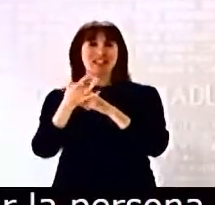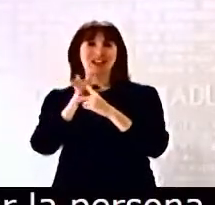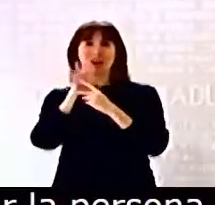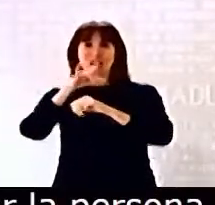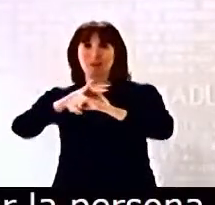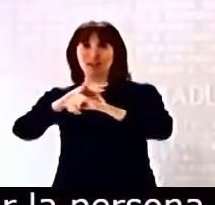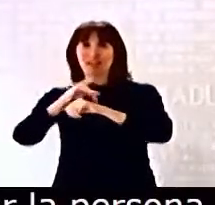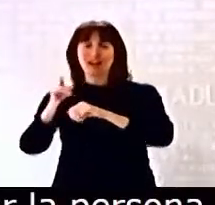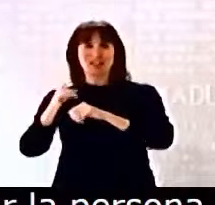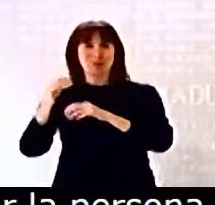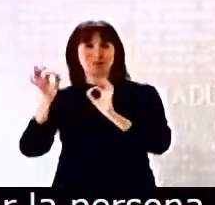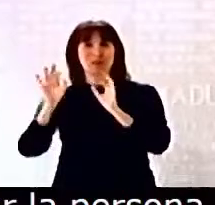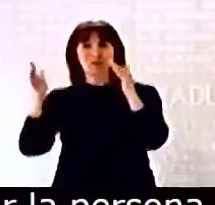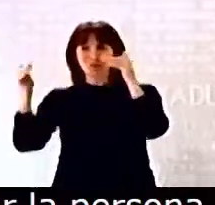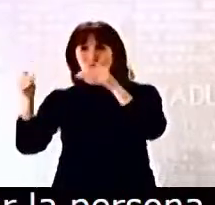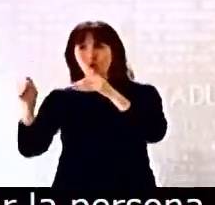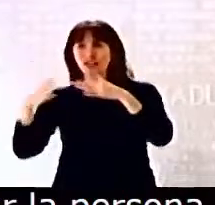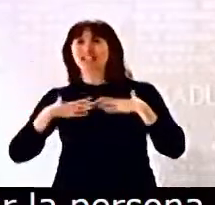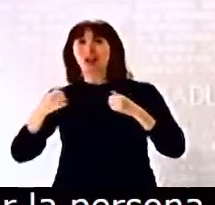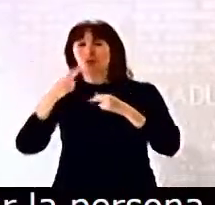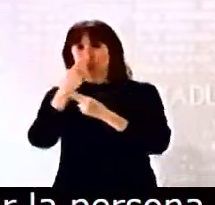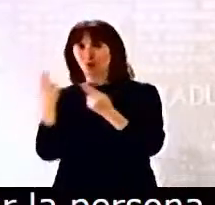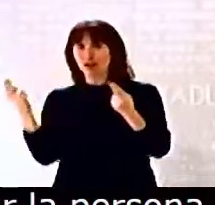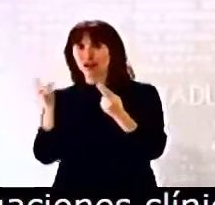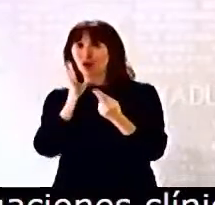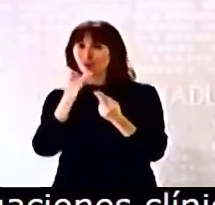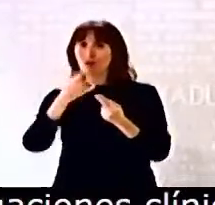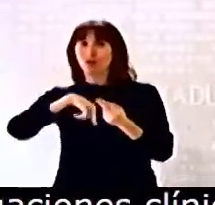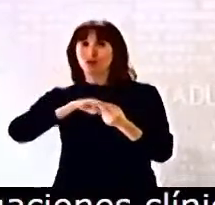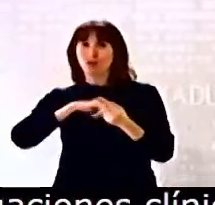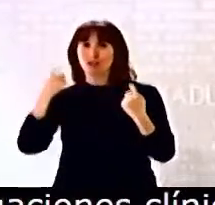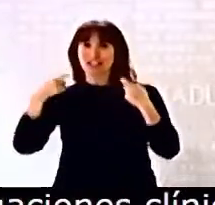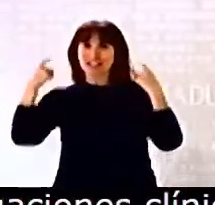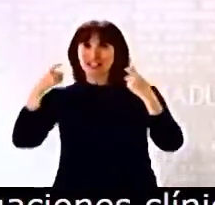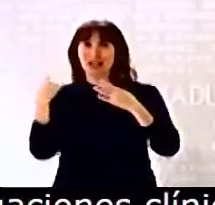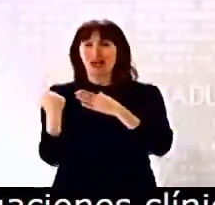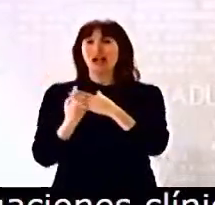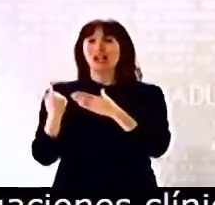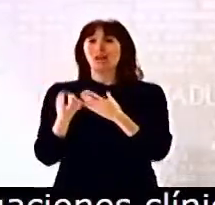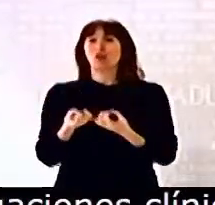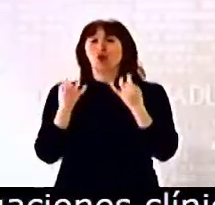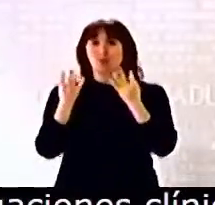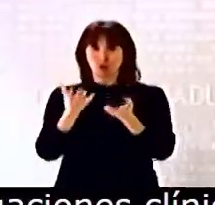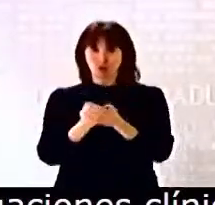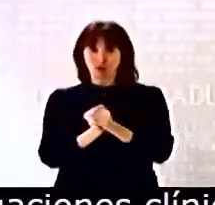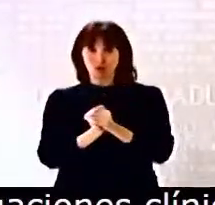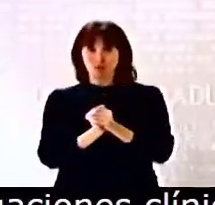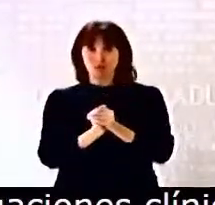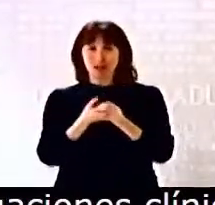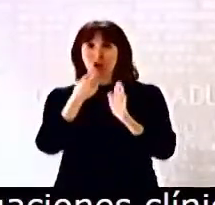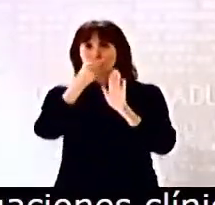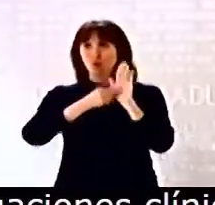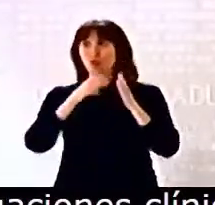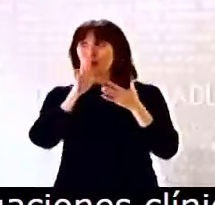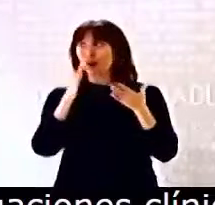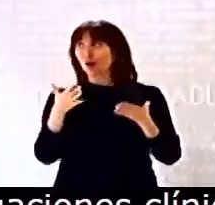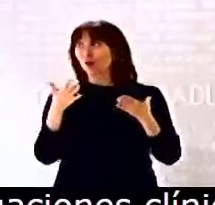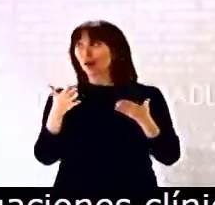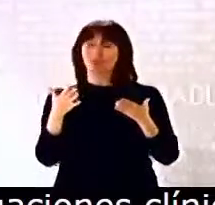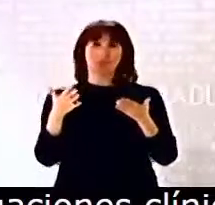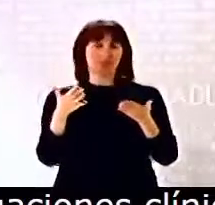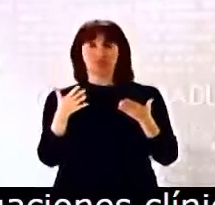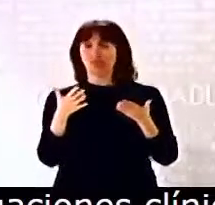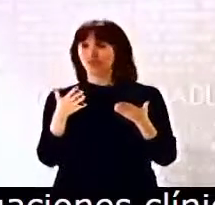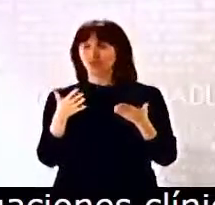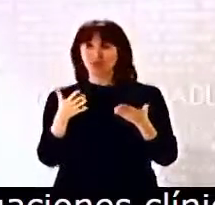Salud Pública, para que cuanto antes adoptemos el aislamiento. Las cifras en este momento, ya digo, que no pasan en ninguna